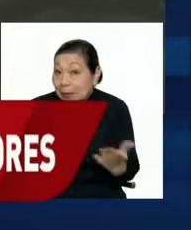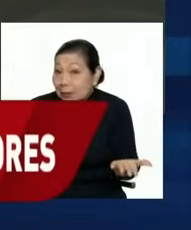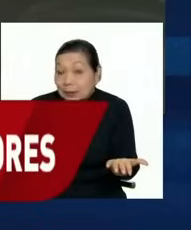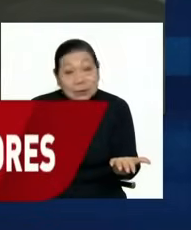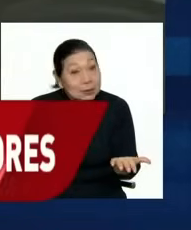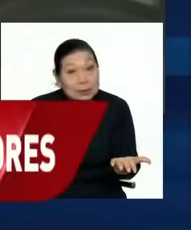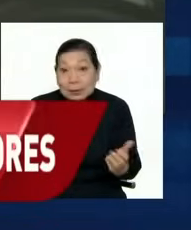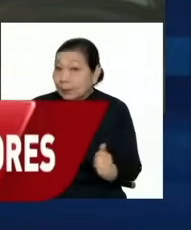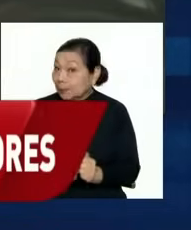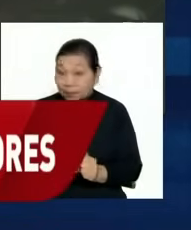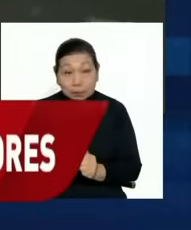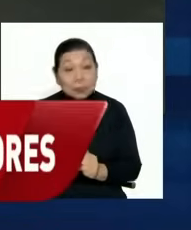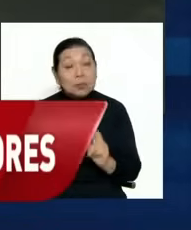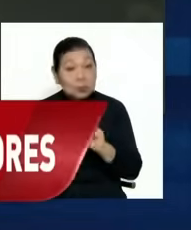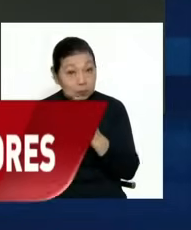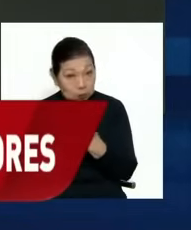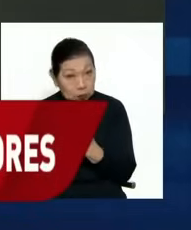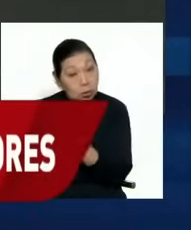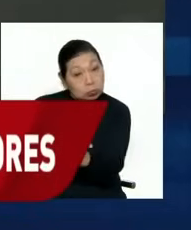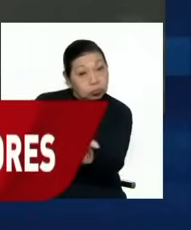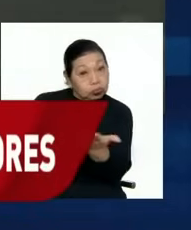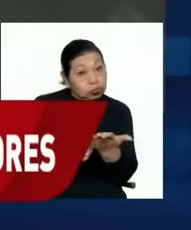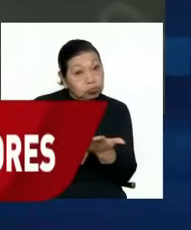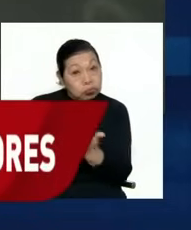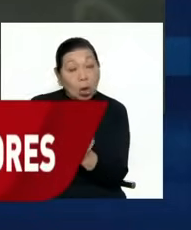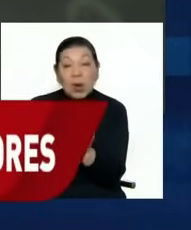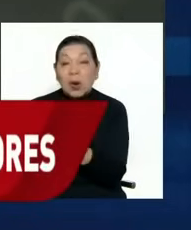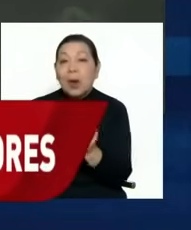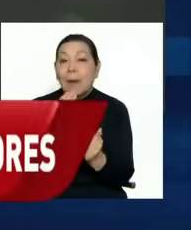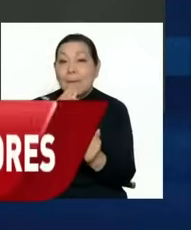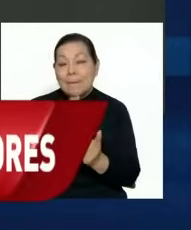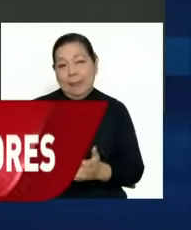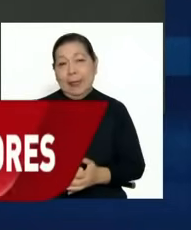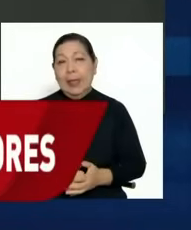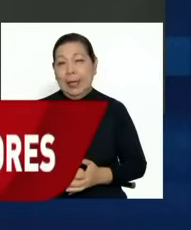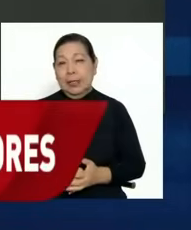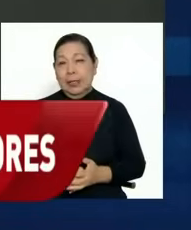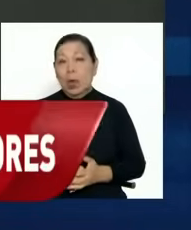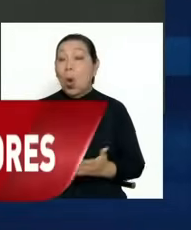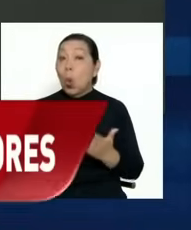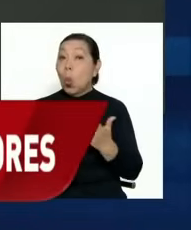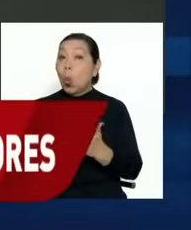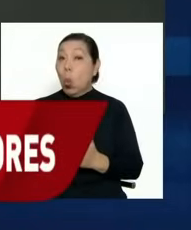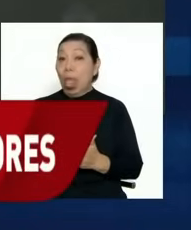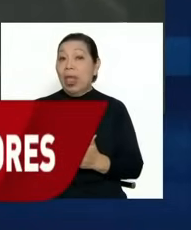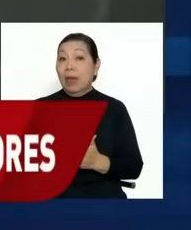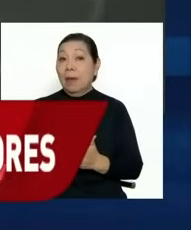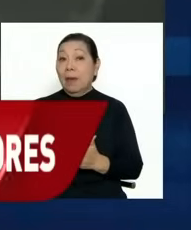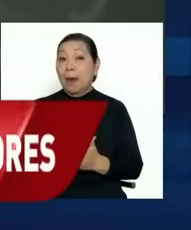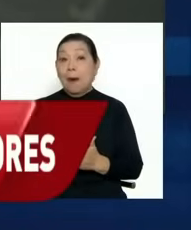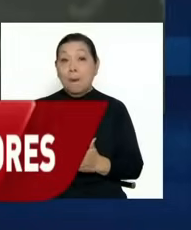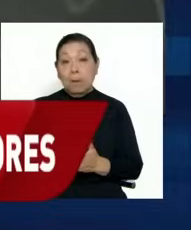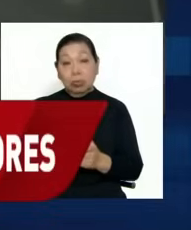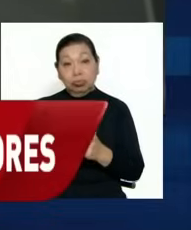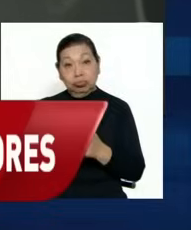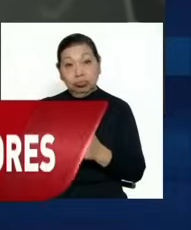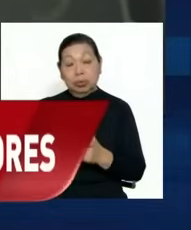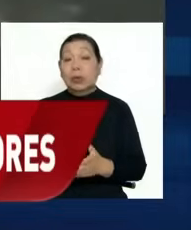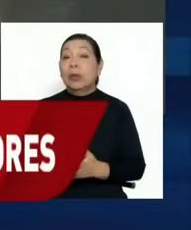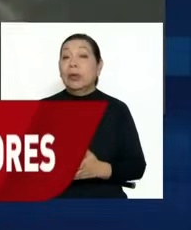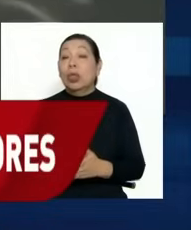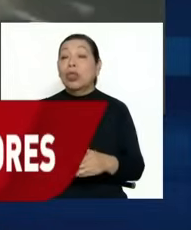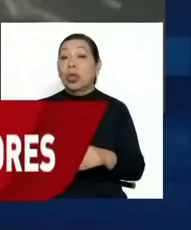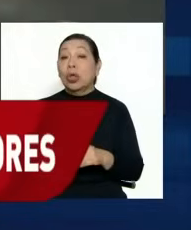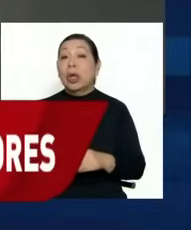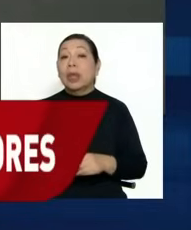una reunión muy espontánea con la nueva Procuradora General de la República, la